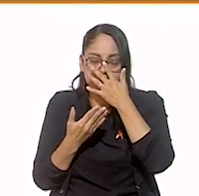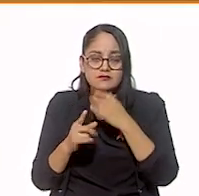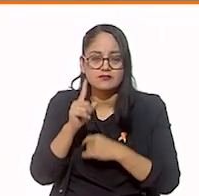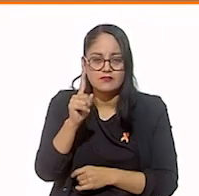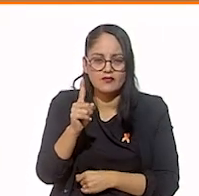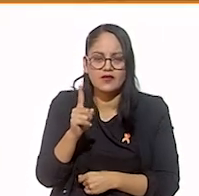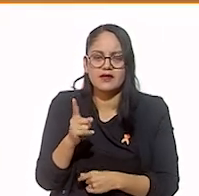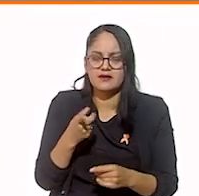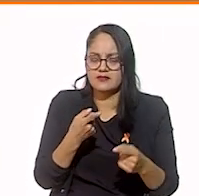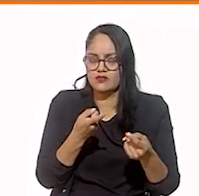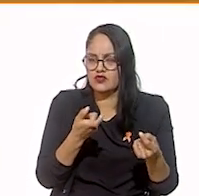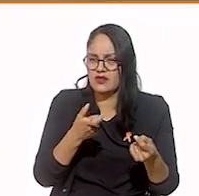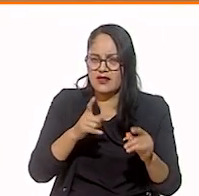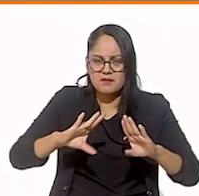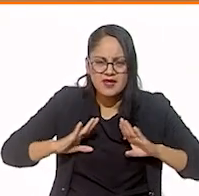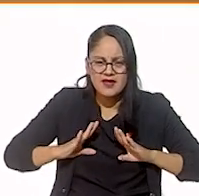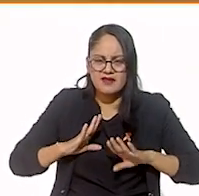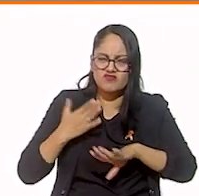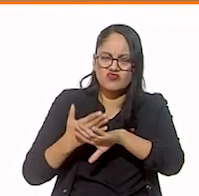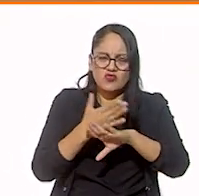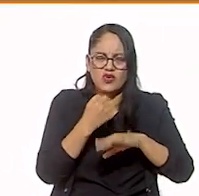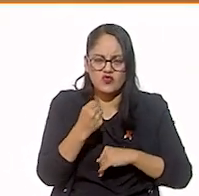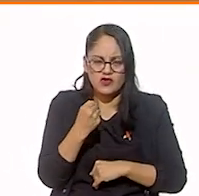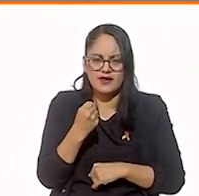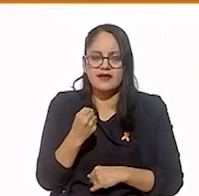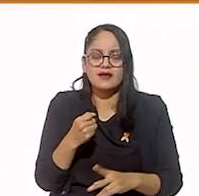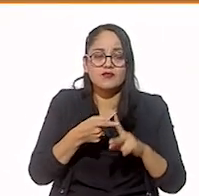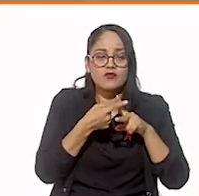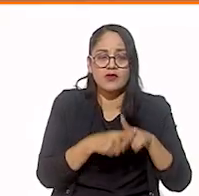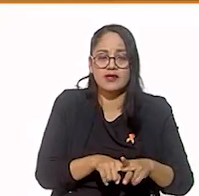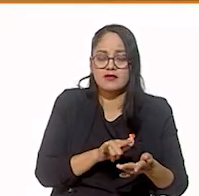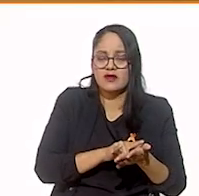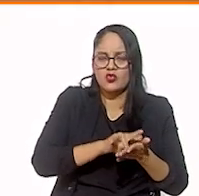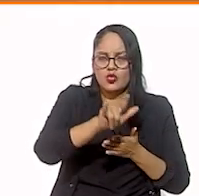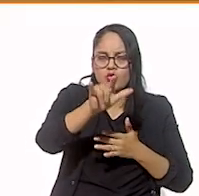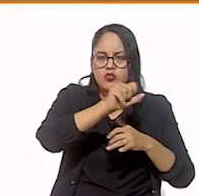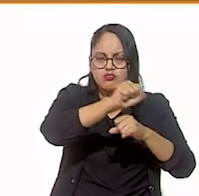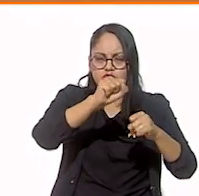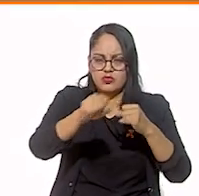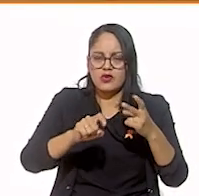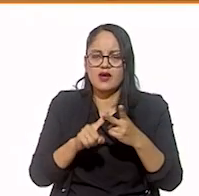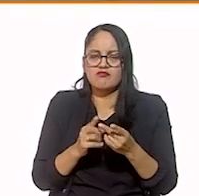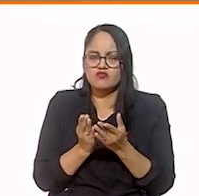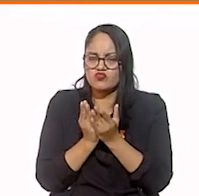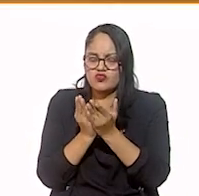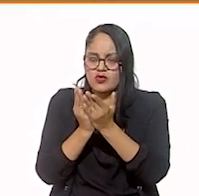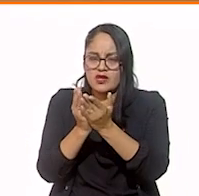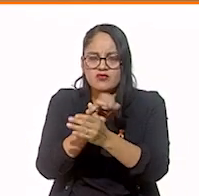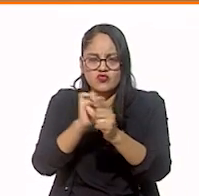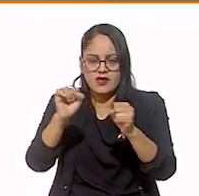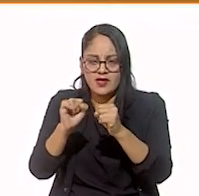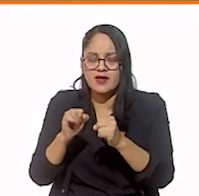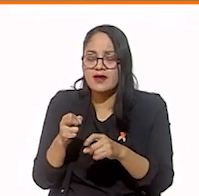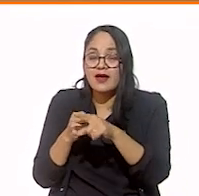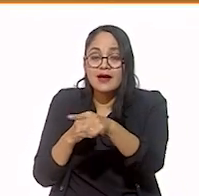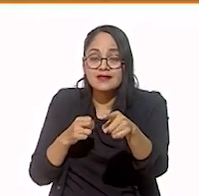una infraestructura militar también ofensiva planteada desde aeronaves de combate, buques destructores, que evidentemente plantean